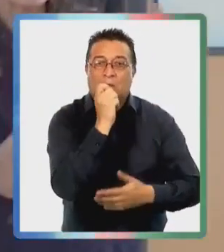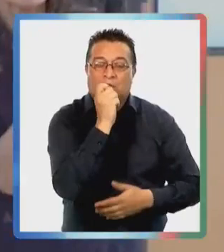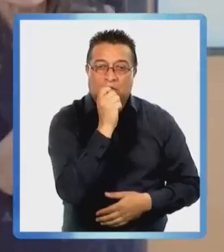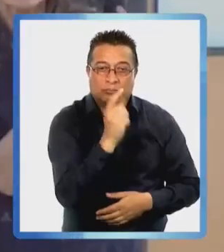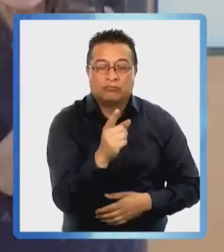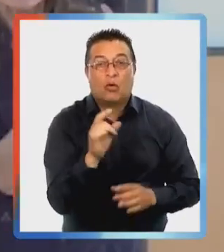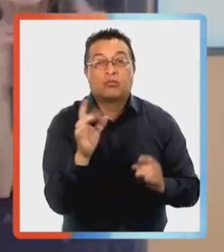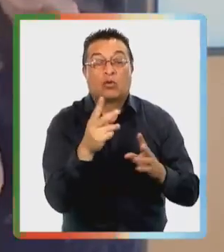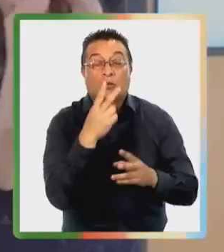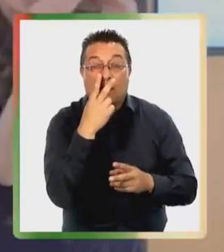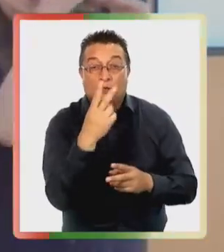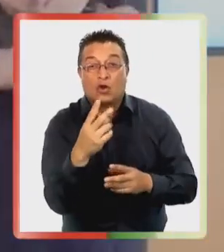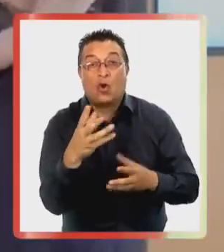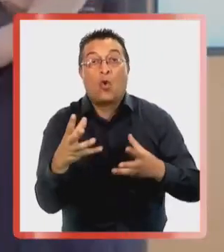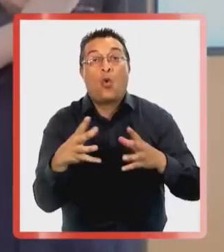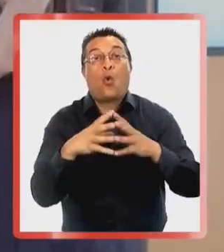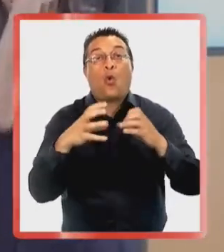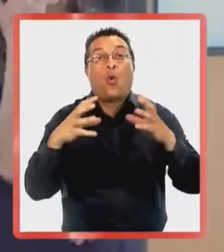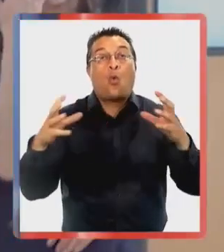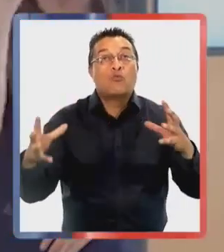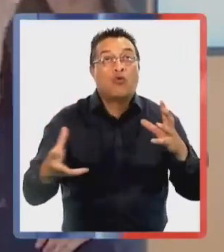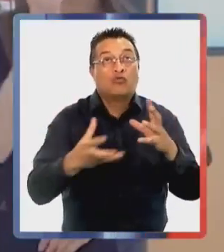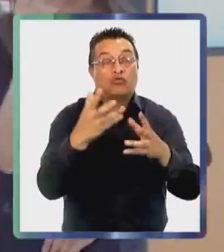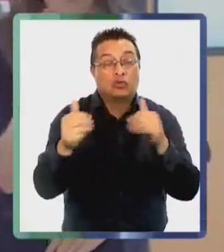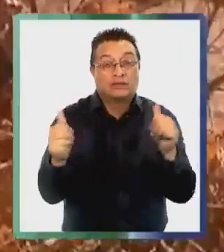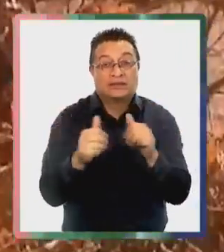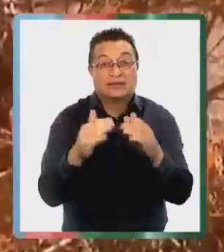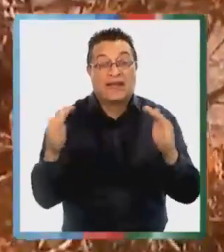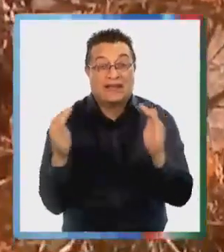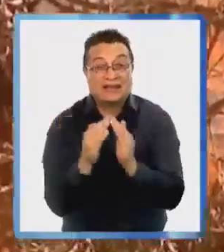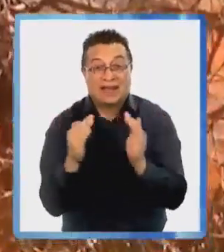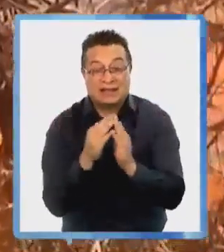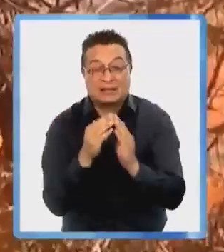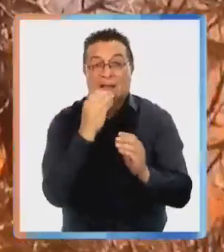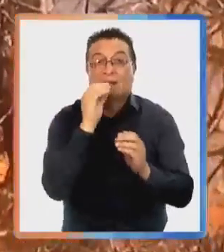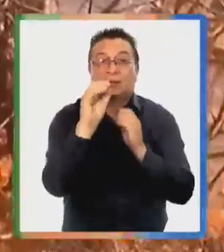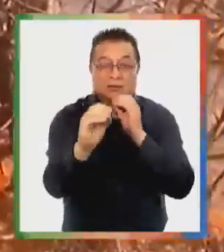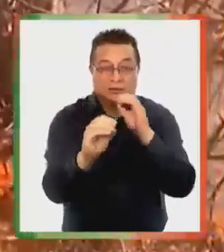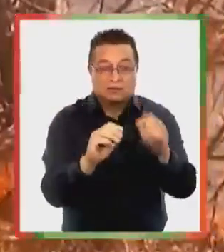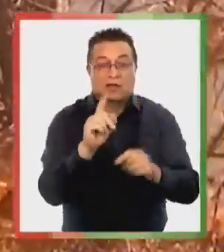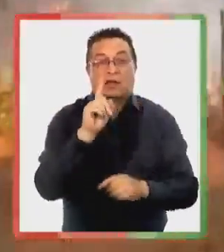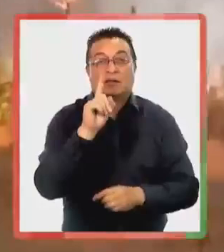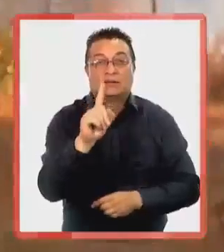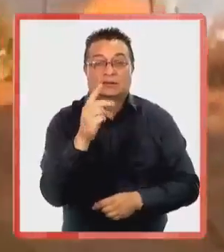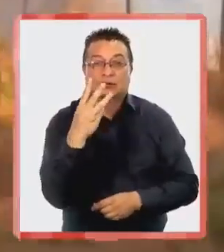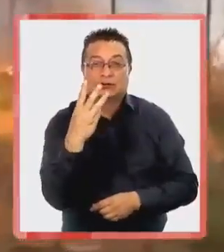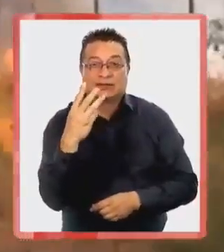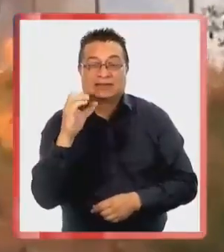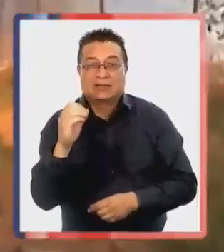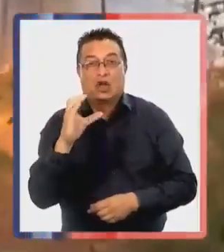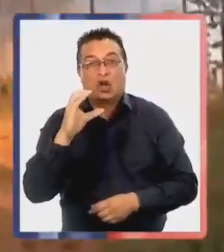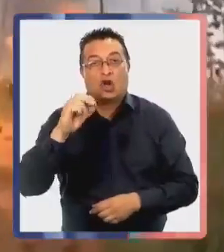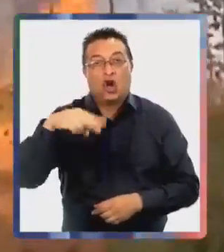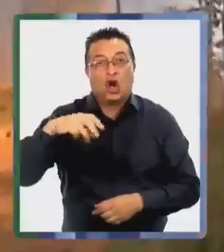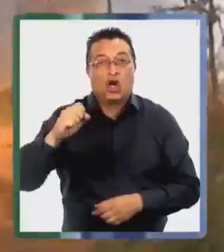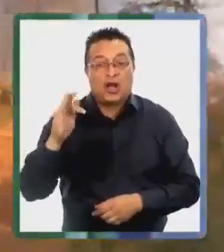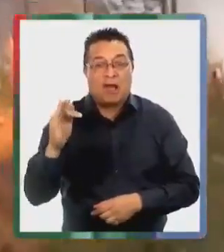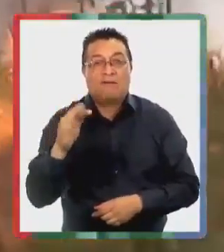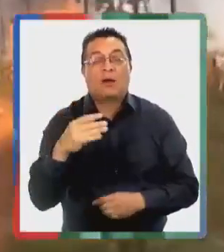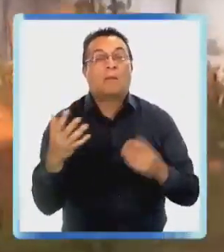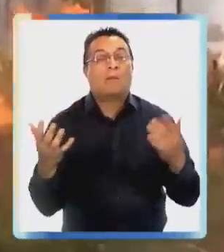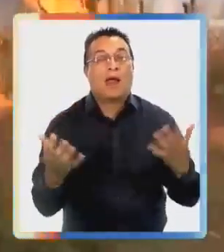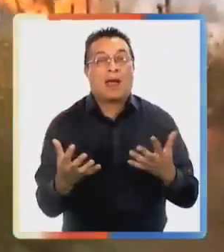cercano a sus casas, llamar al 130 de CONAF para hacer obviamente las denuncias respectivas y que se